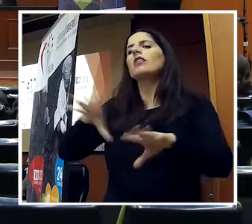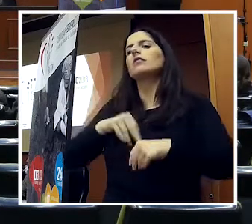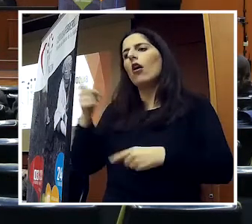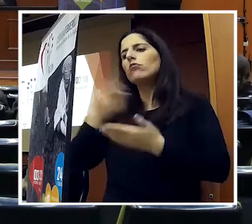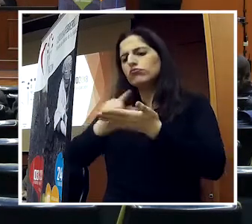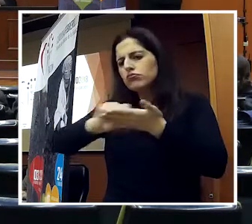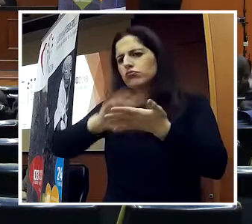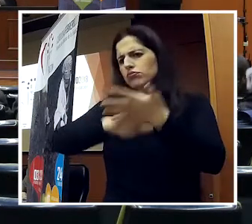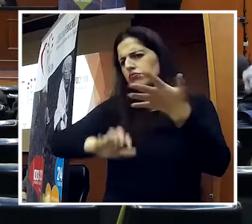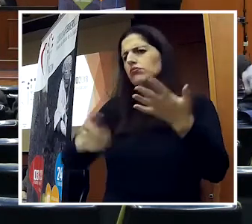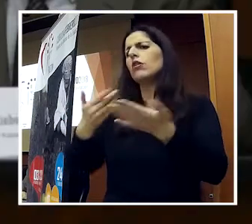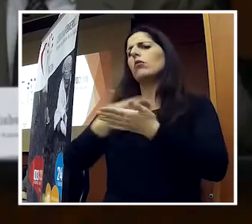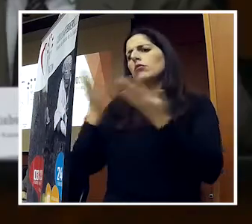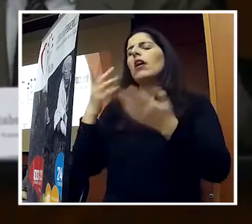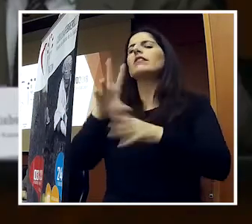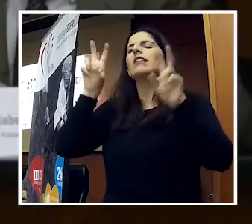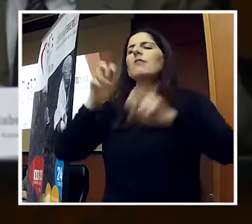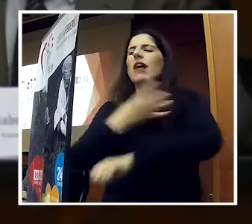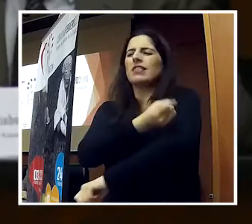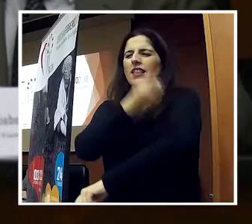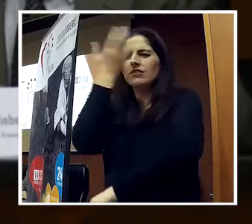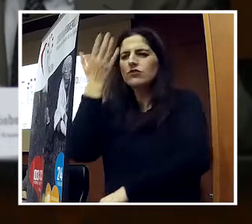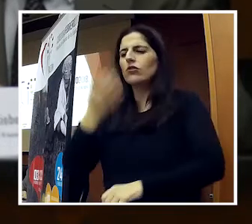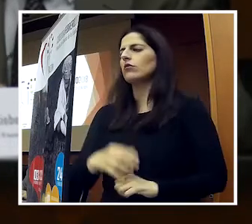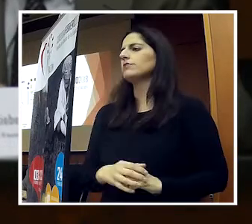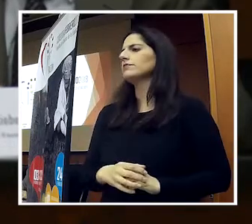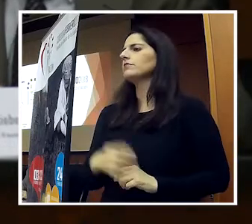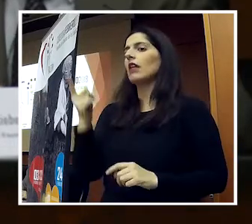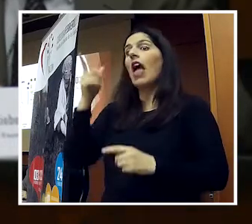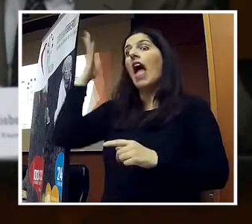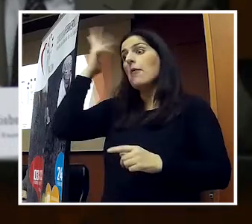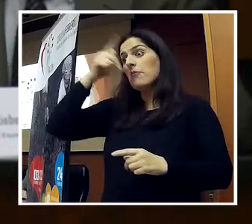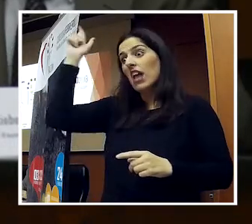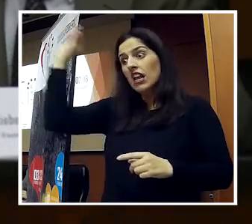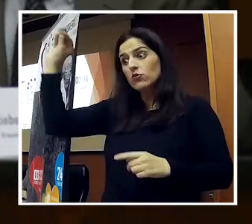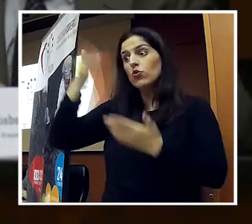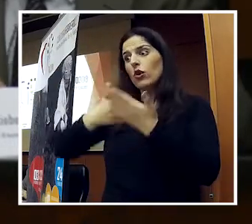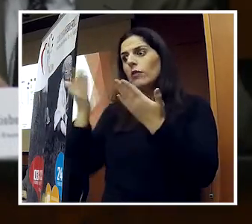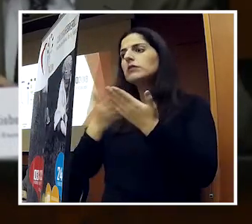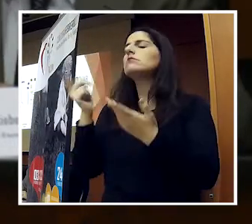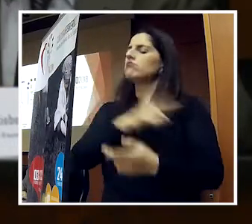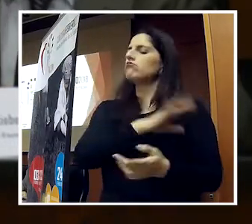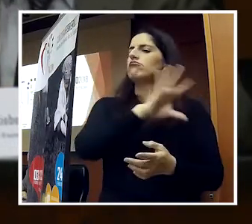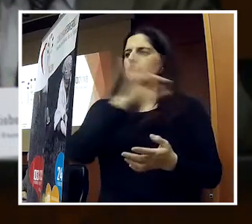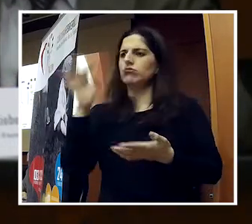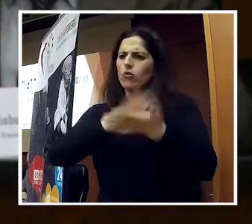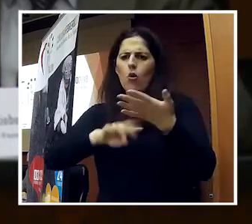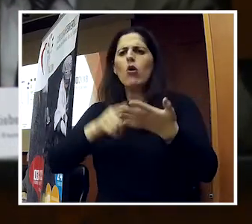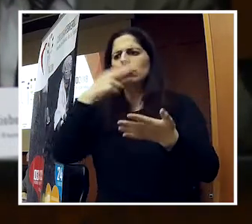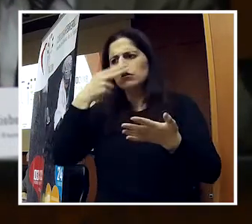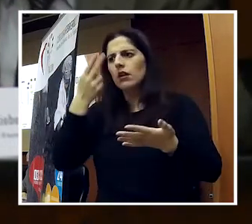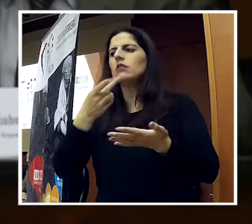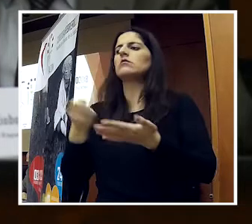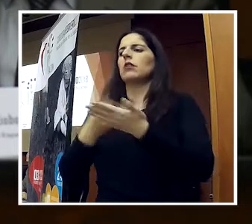en la mejor revista de hipertensión que existe en el mundo, una revista americana. Ha recibido premios, son muy